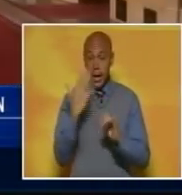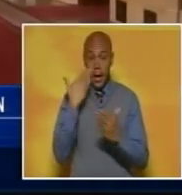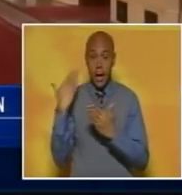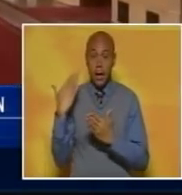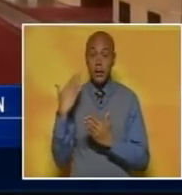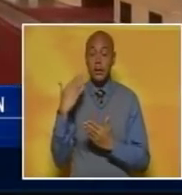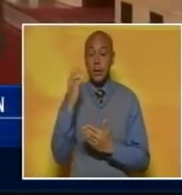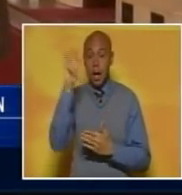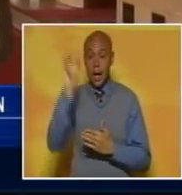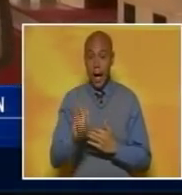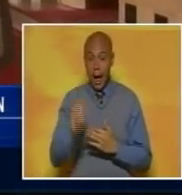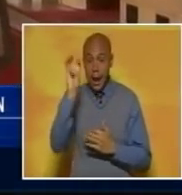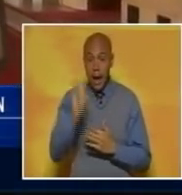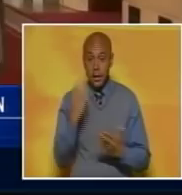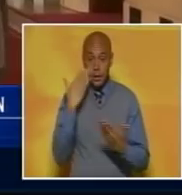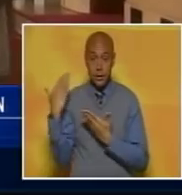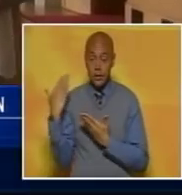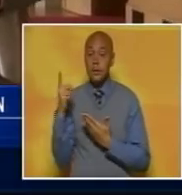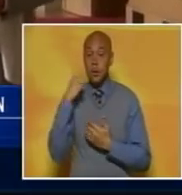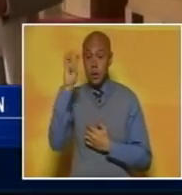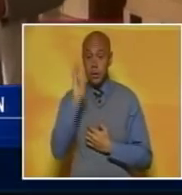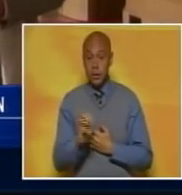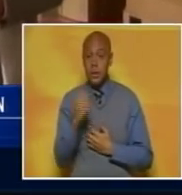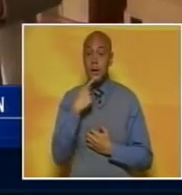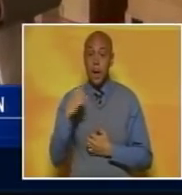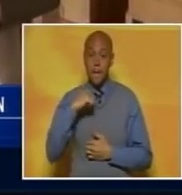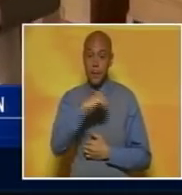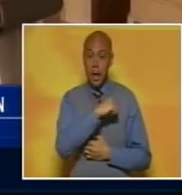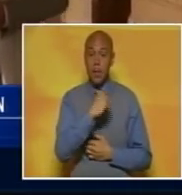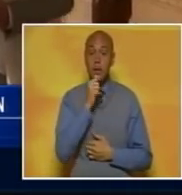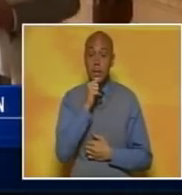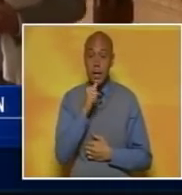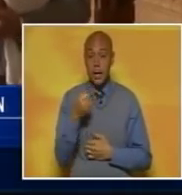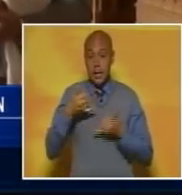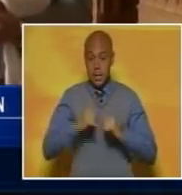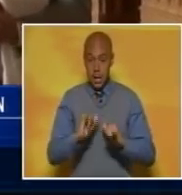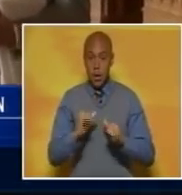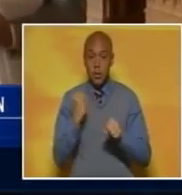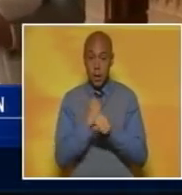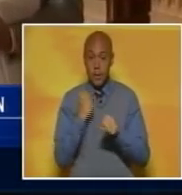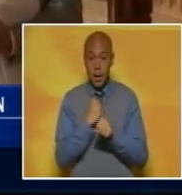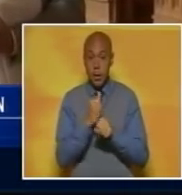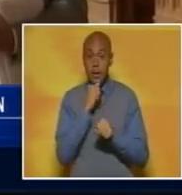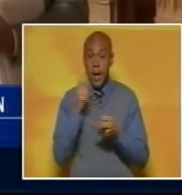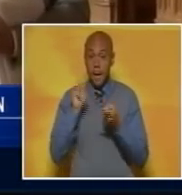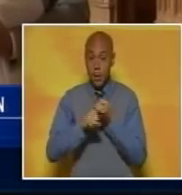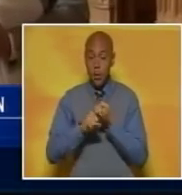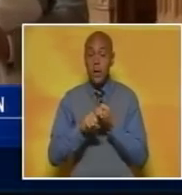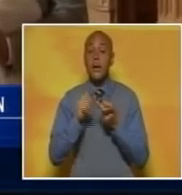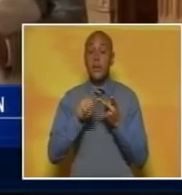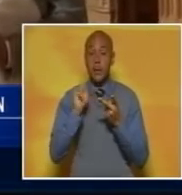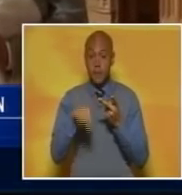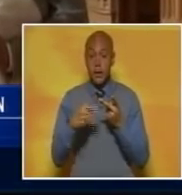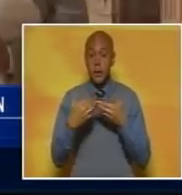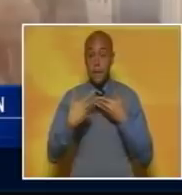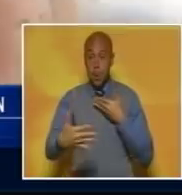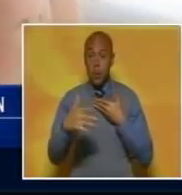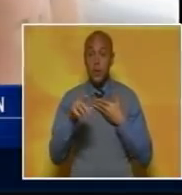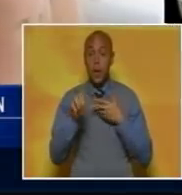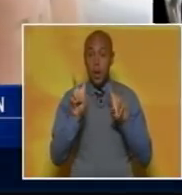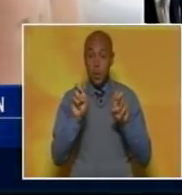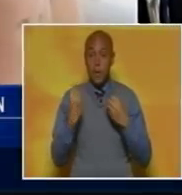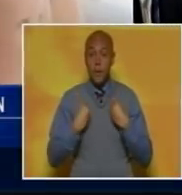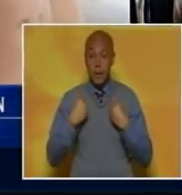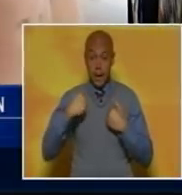Gales, anunció que continuará ofreciendo apoyo financiero privado a su hijo y a su esposa mientras desembarcan en su nueva vida